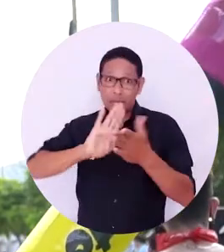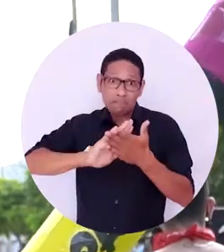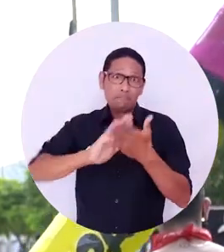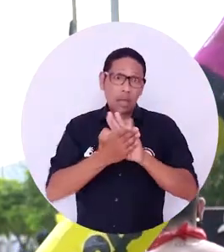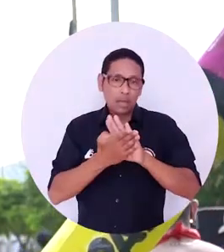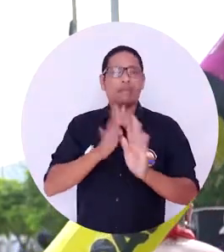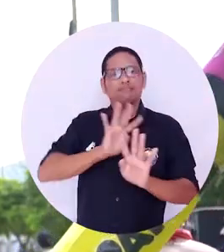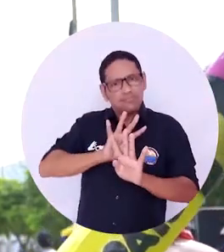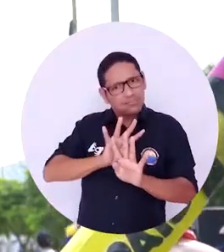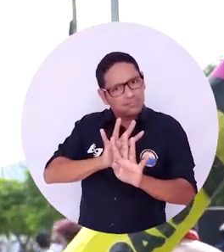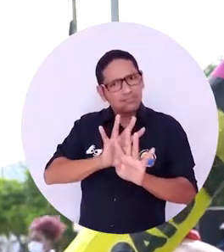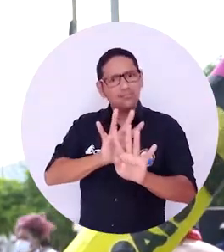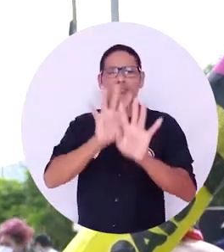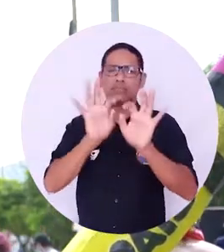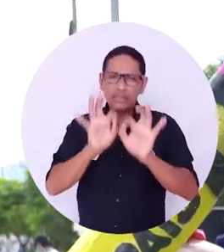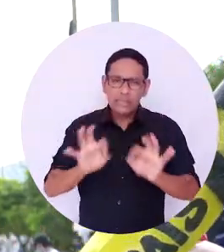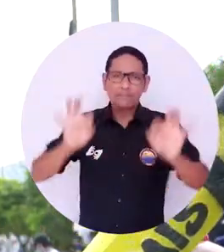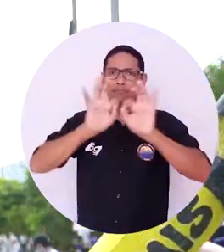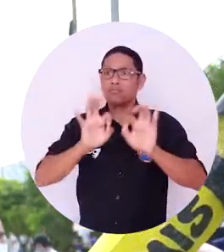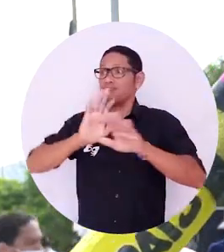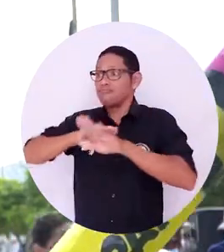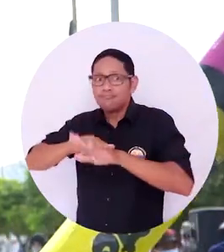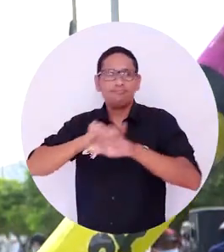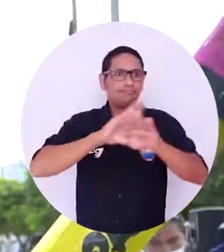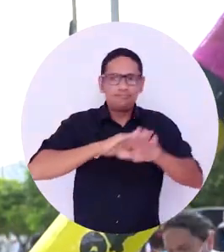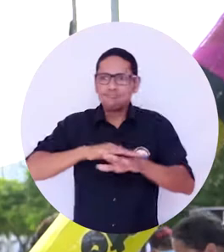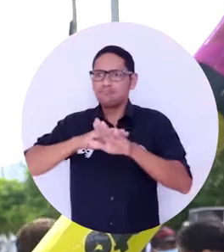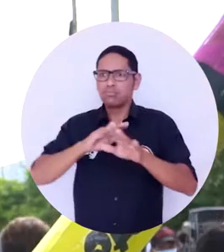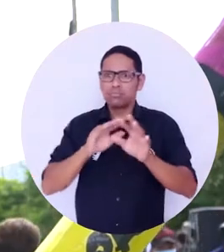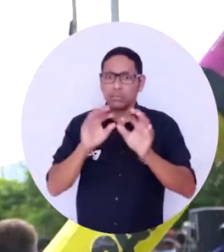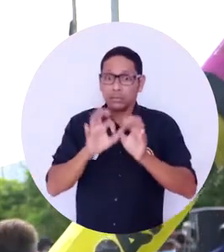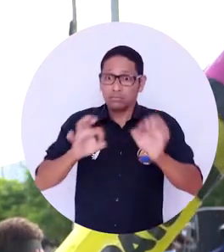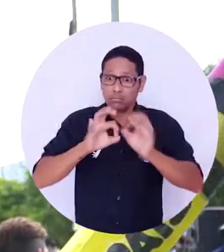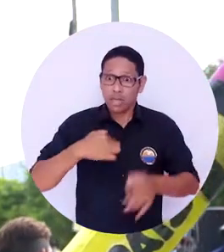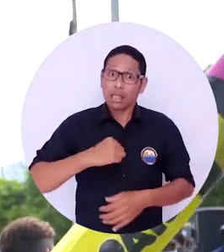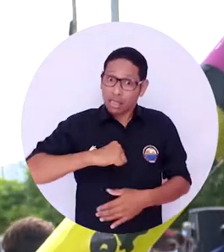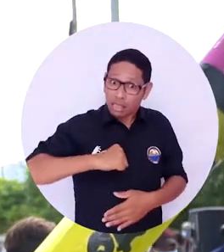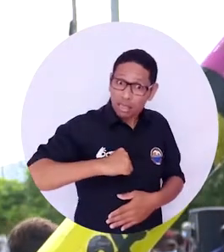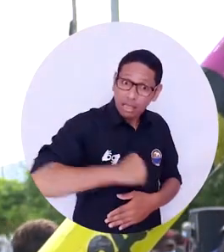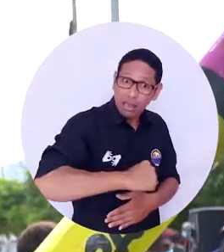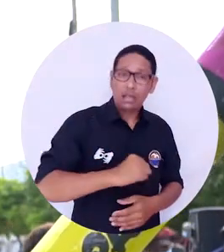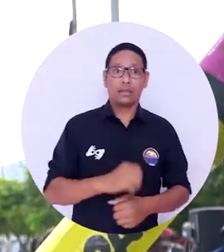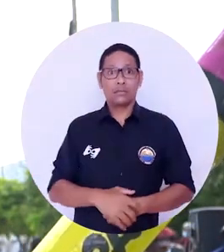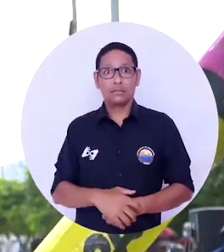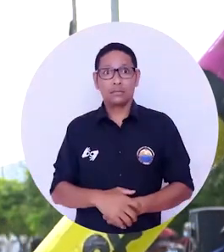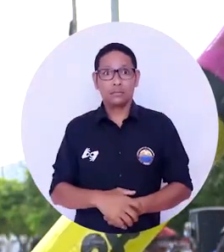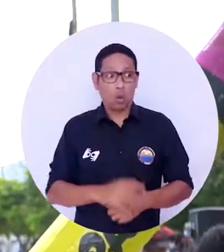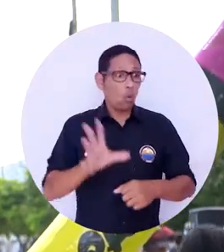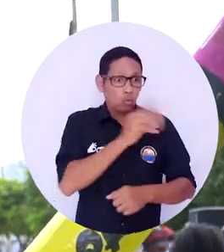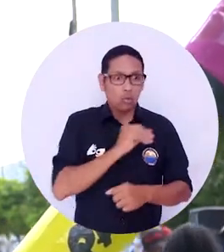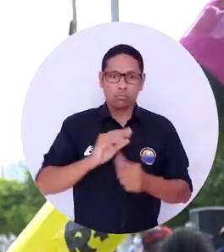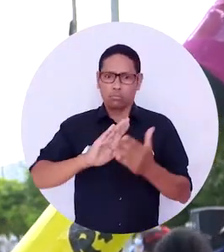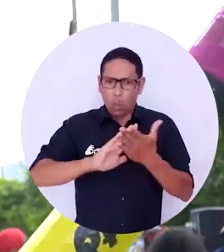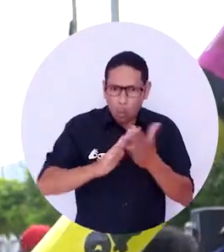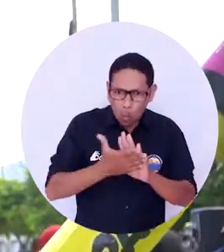pacífica. Estamos promulgando que exista derechos que permitan que la